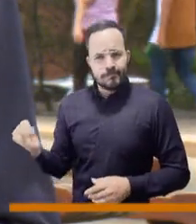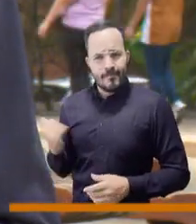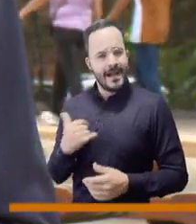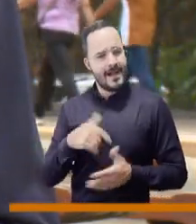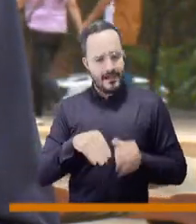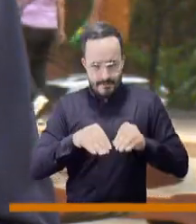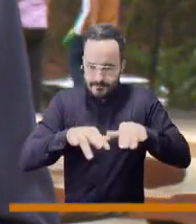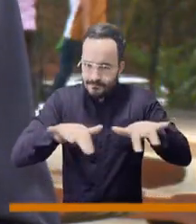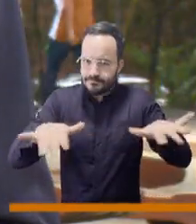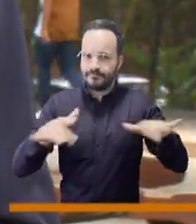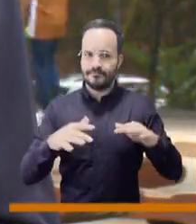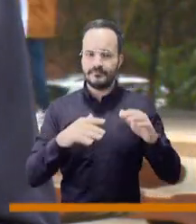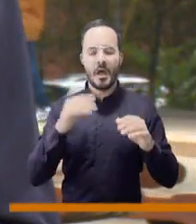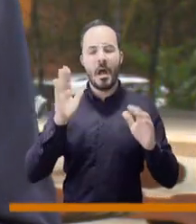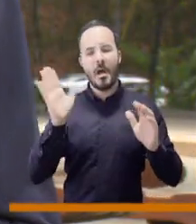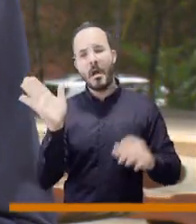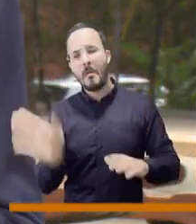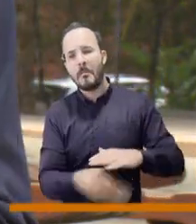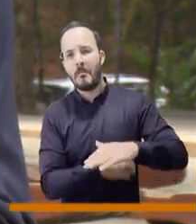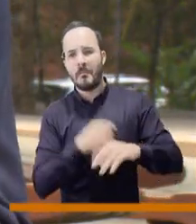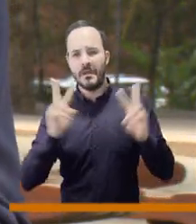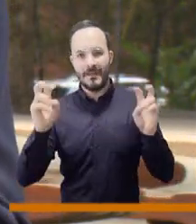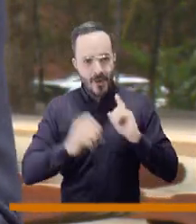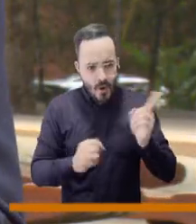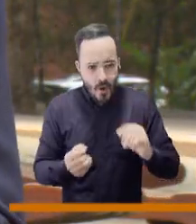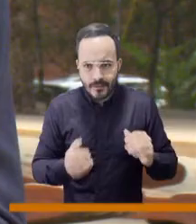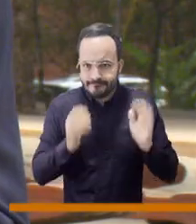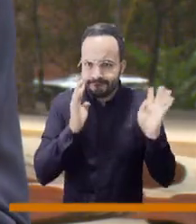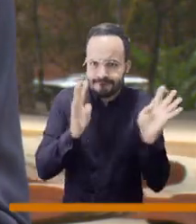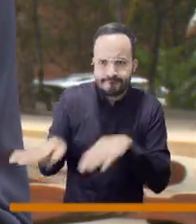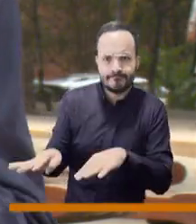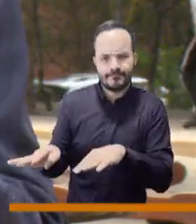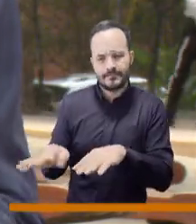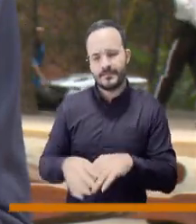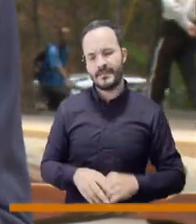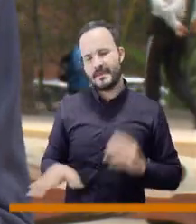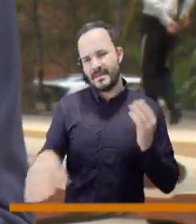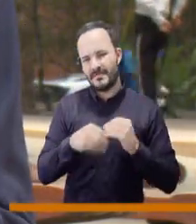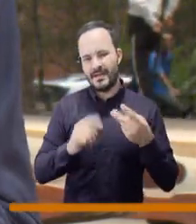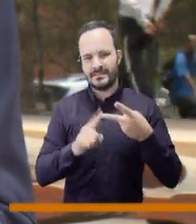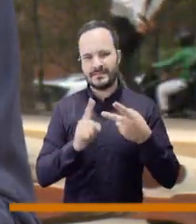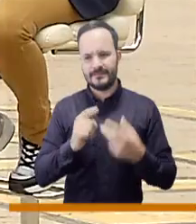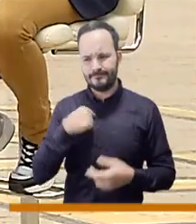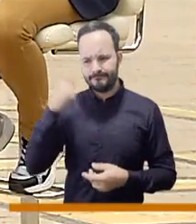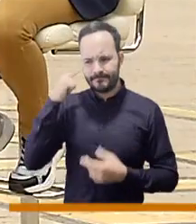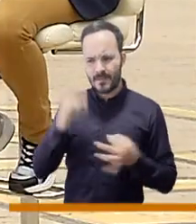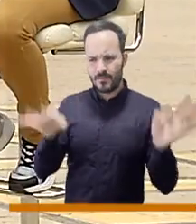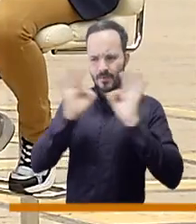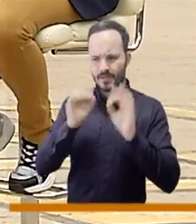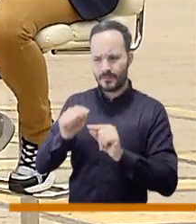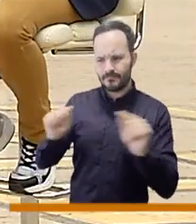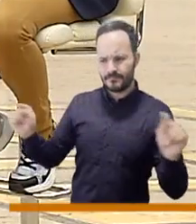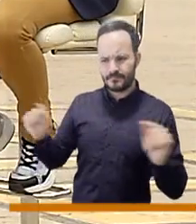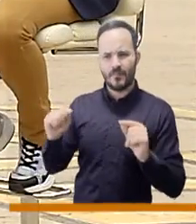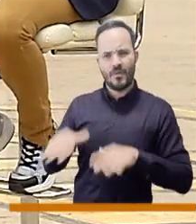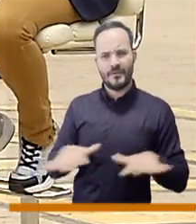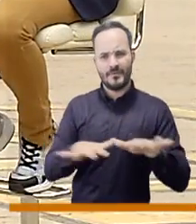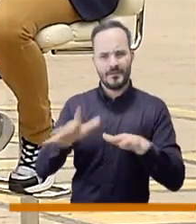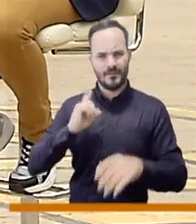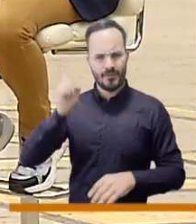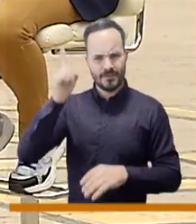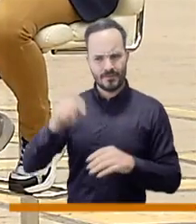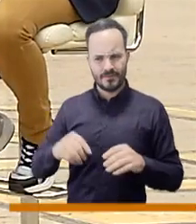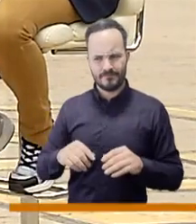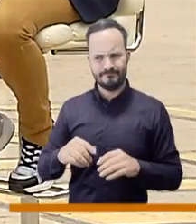también hacer, servir de ayudar, más bien, ayudar como plataforma